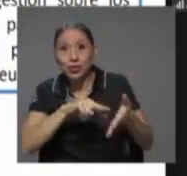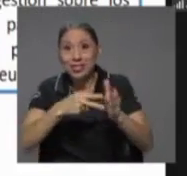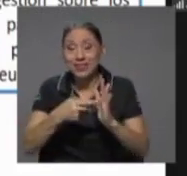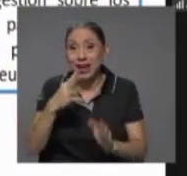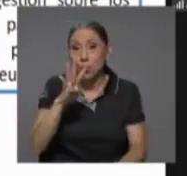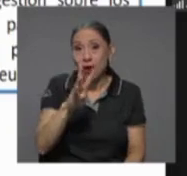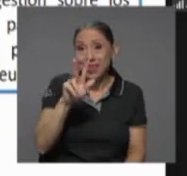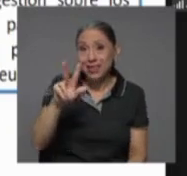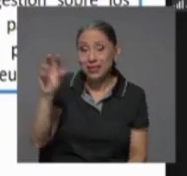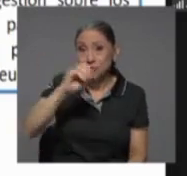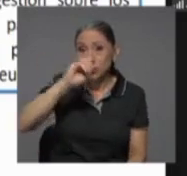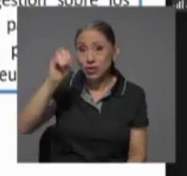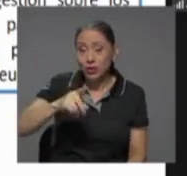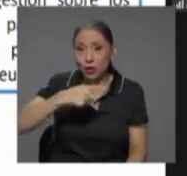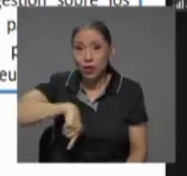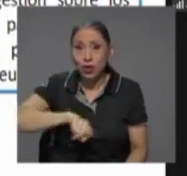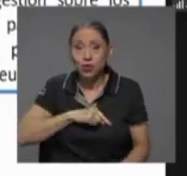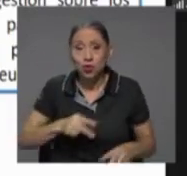tenemos que